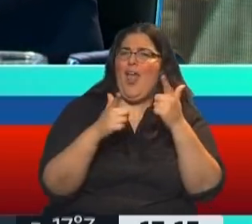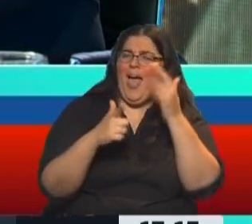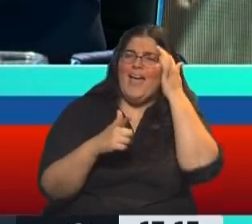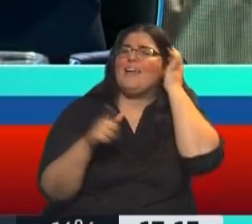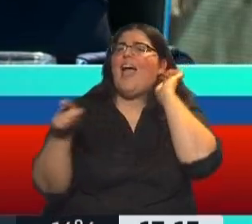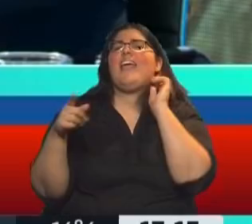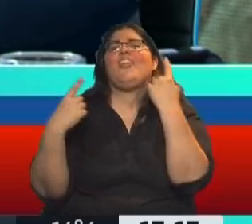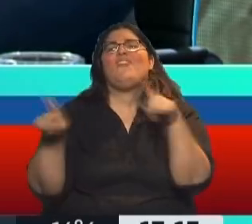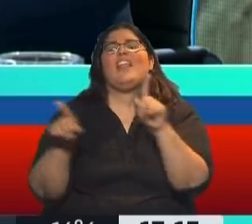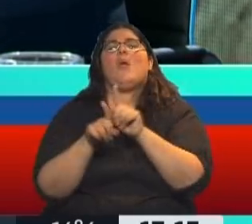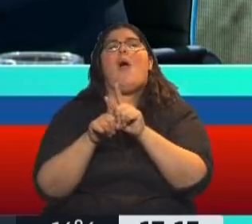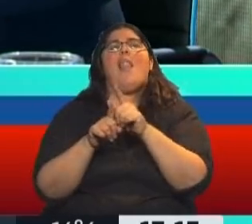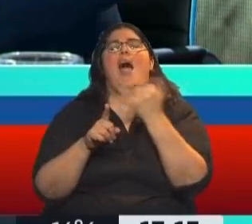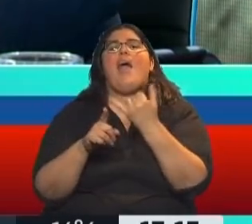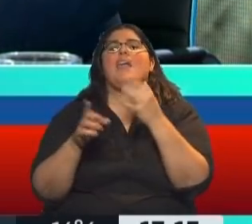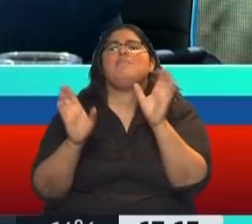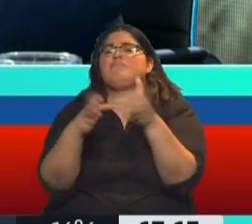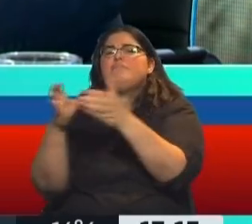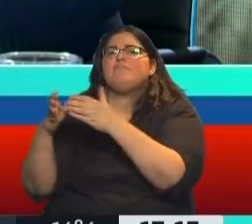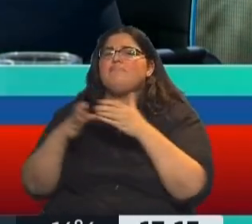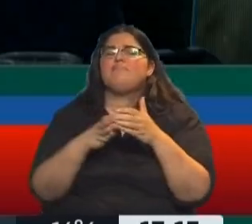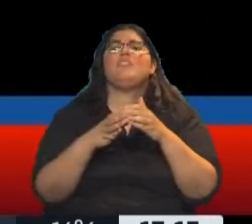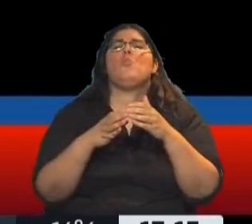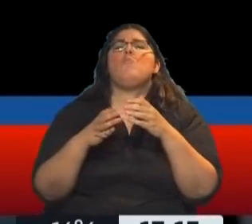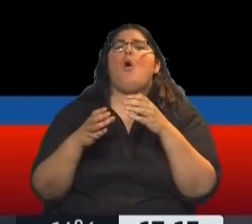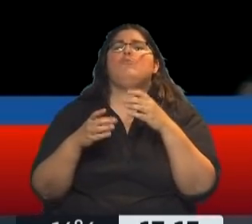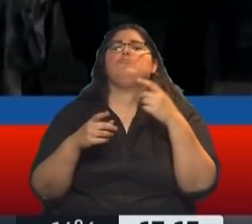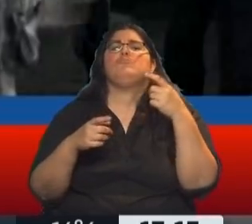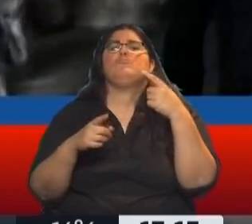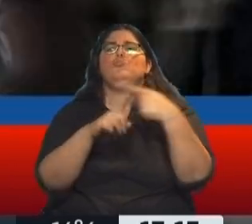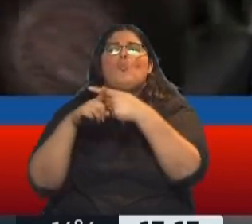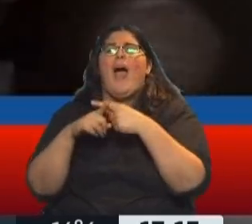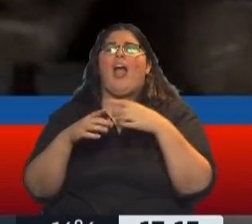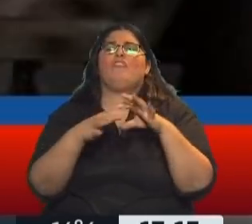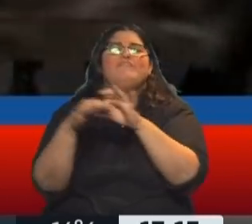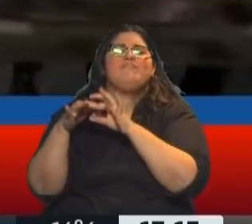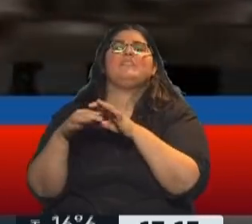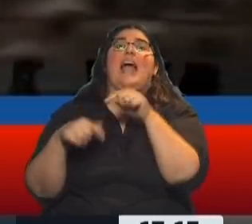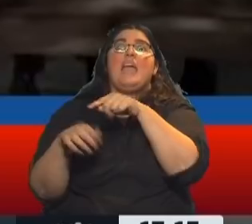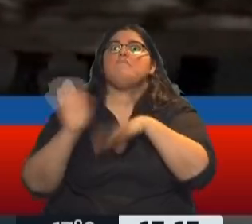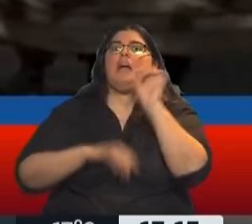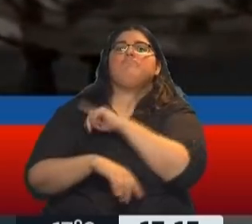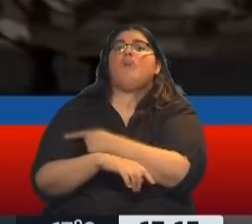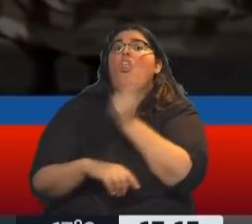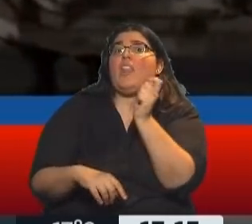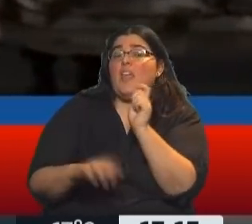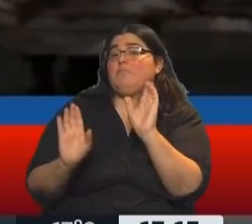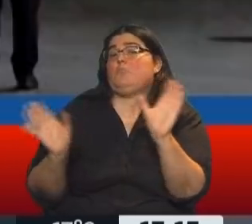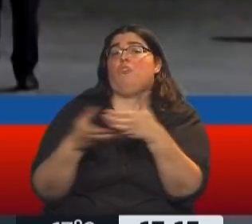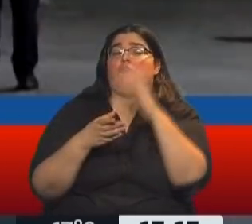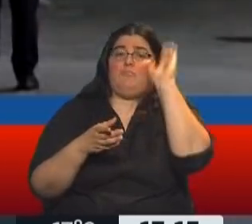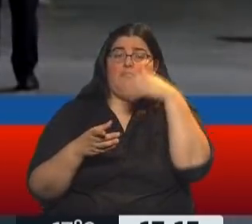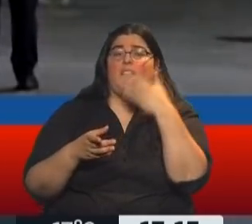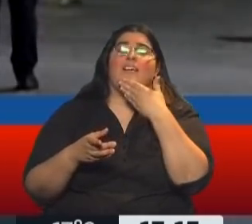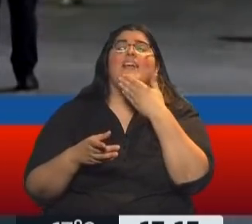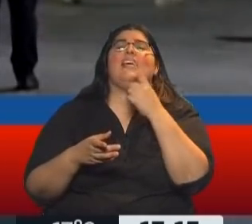religiosidades, de entre las cuales los talibán es la más poderosa. Sí. Es decir, y eso es lo que está confrontándose en Afganistán, y